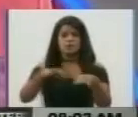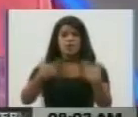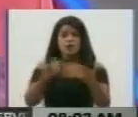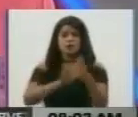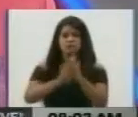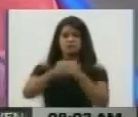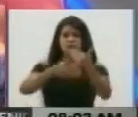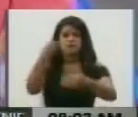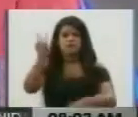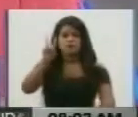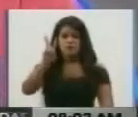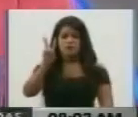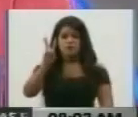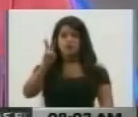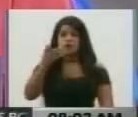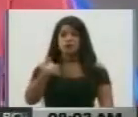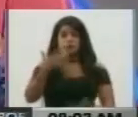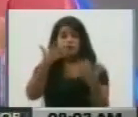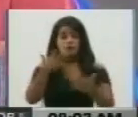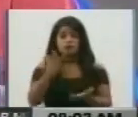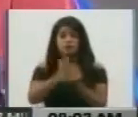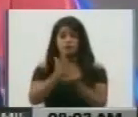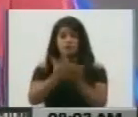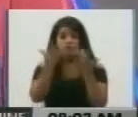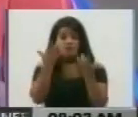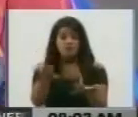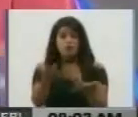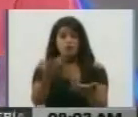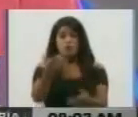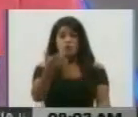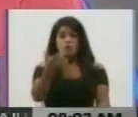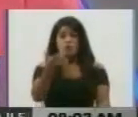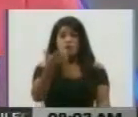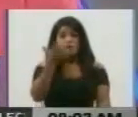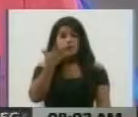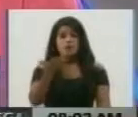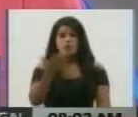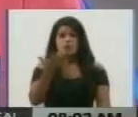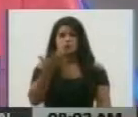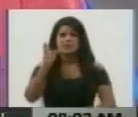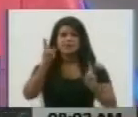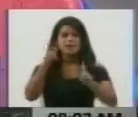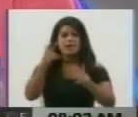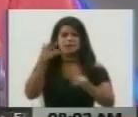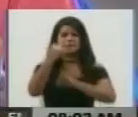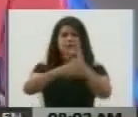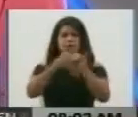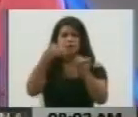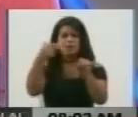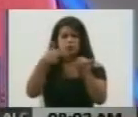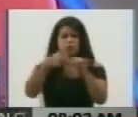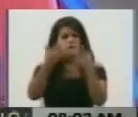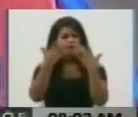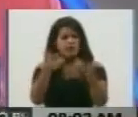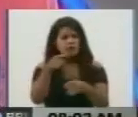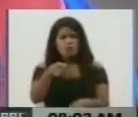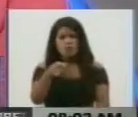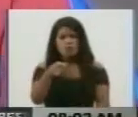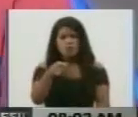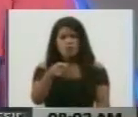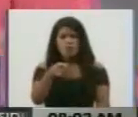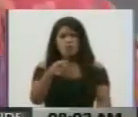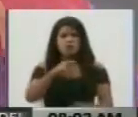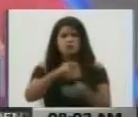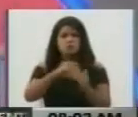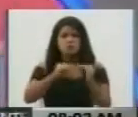del país. Nosotros vemos cada rato la tasa de cotización del precio internacional de barril de petróleo y va en